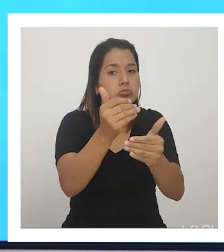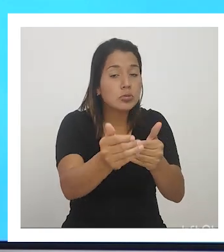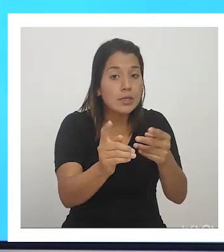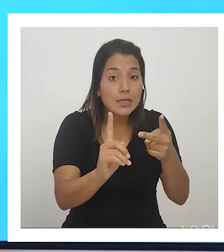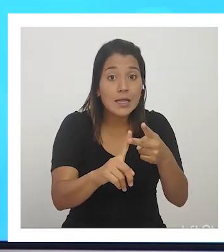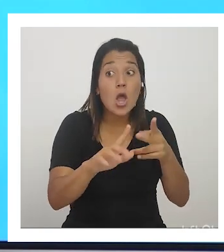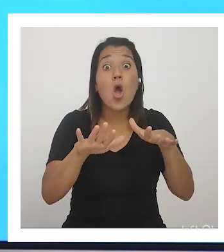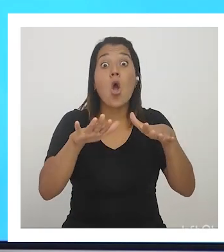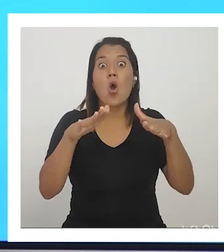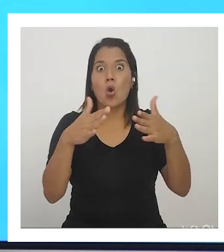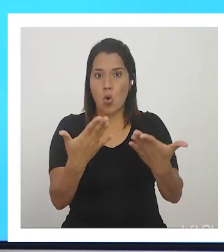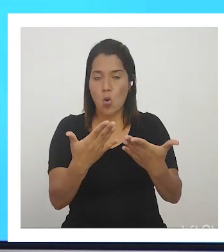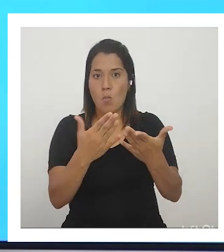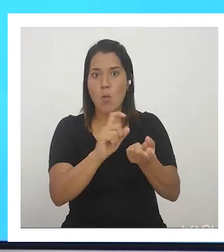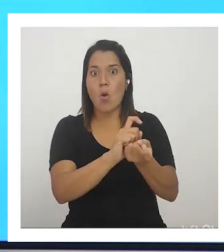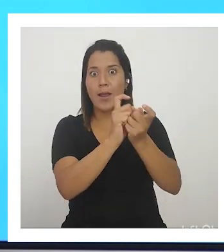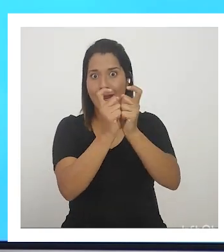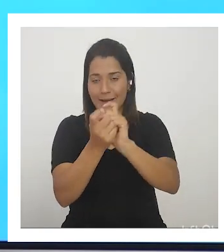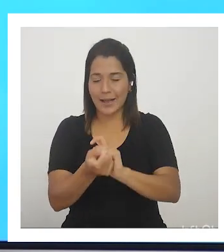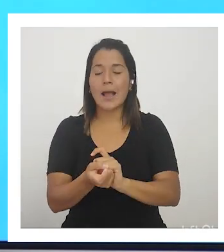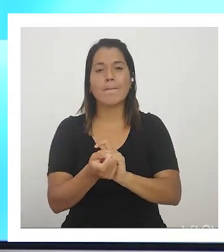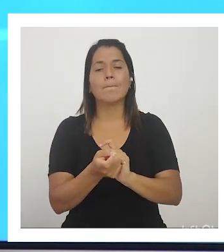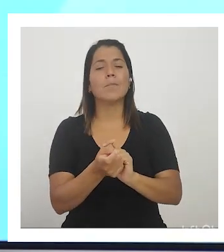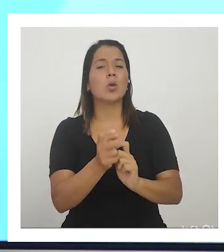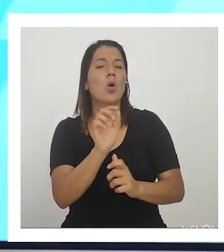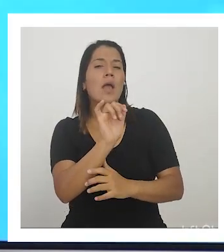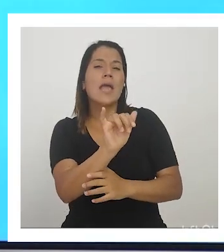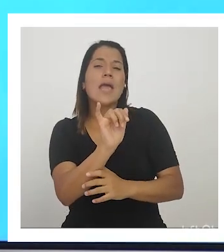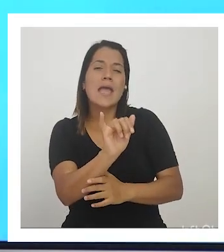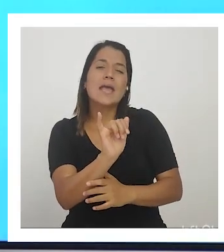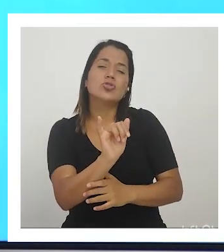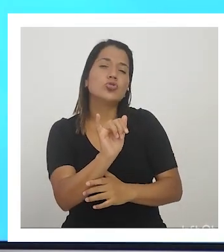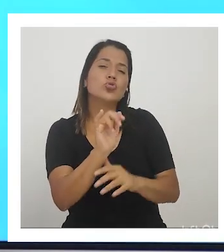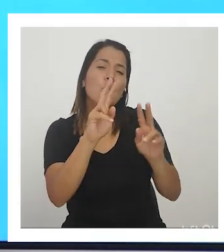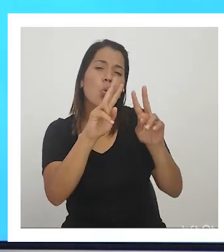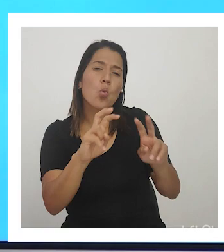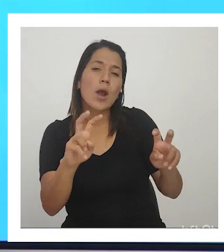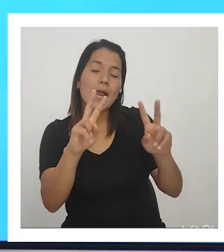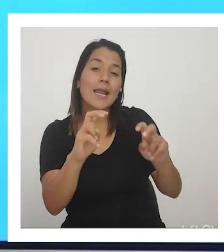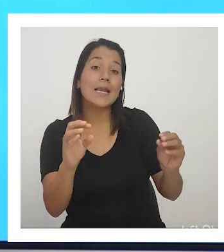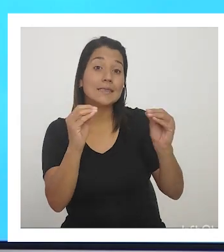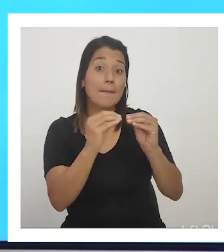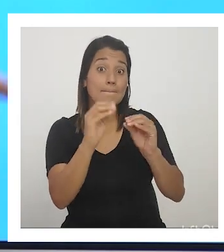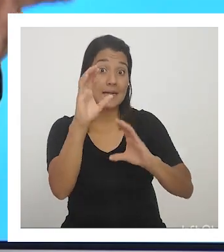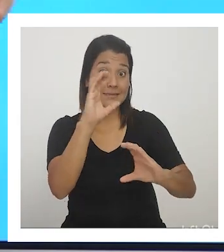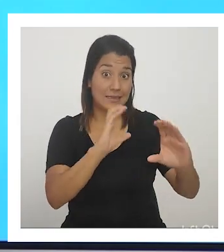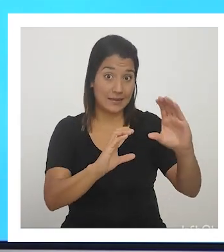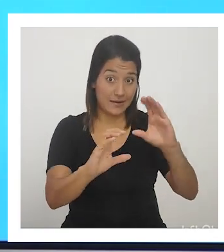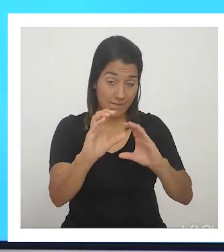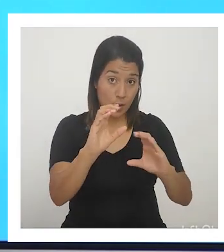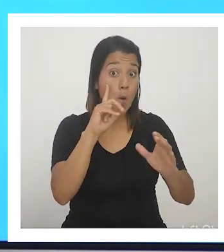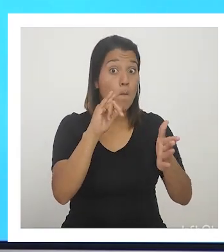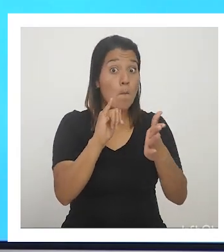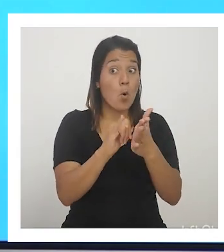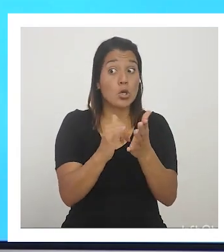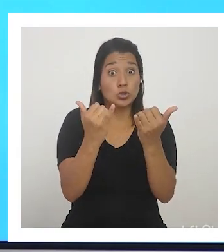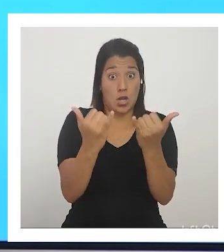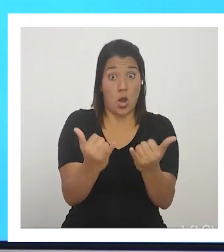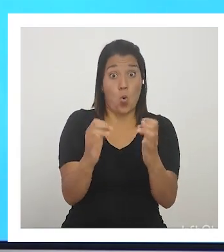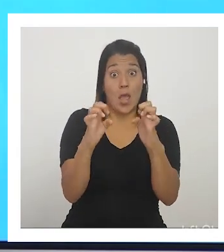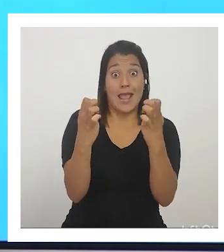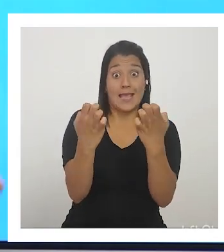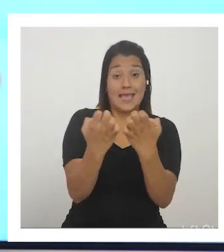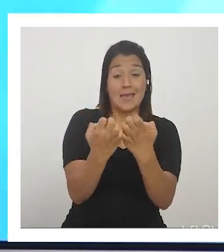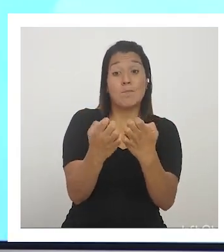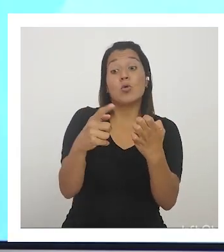distribución, esa base más científica es la que están desarrollando equipos financieros de todas las universidades de las